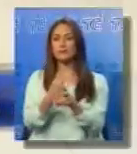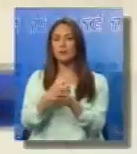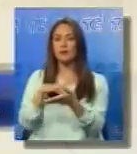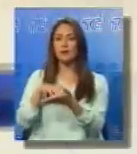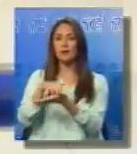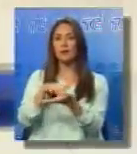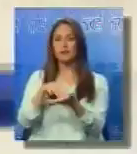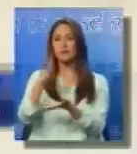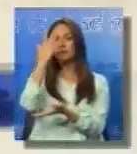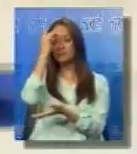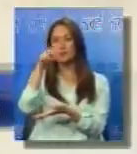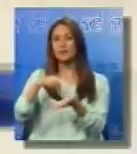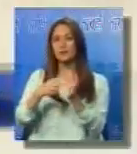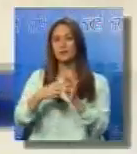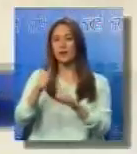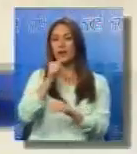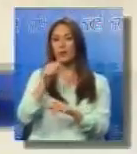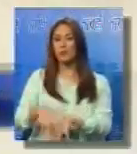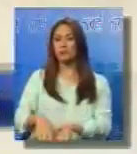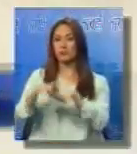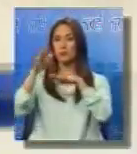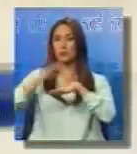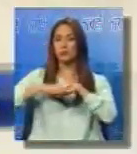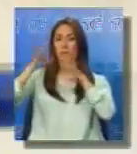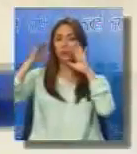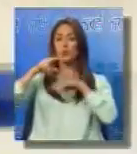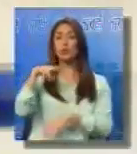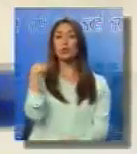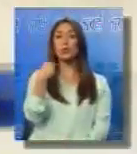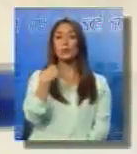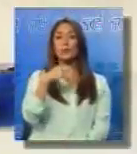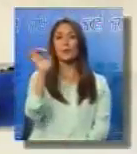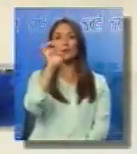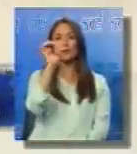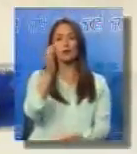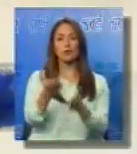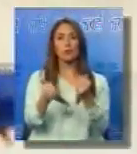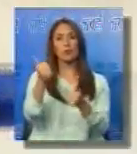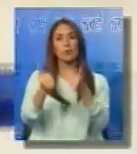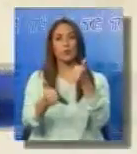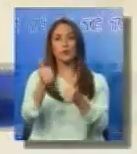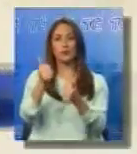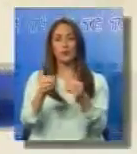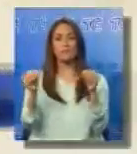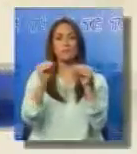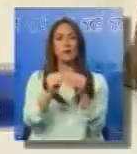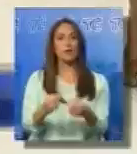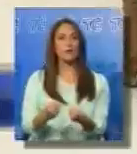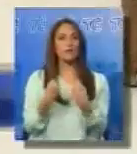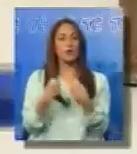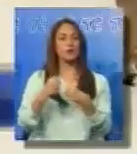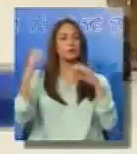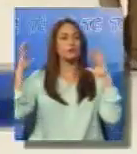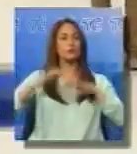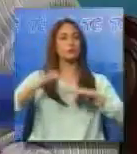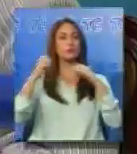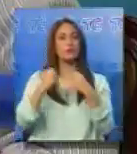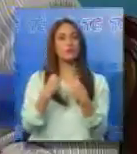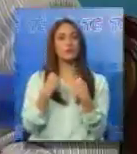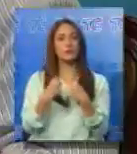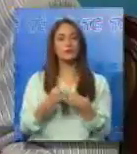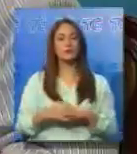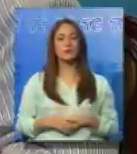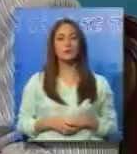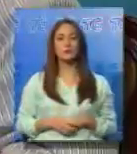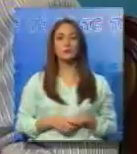ante la llegada del fenómeno del Niño, que se espera que sea entre noviembre y enero, uno de los más fuertes de la última década. Lo